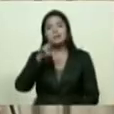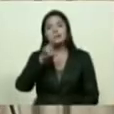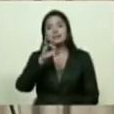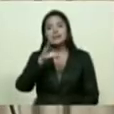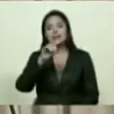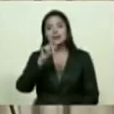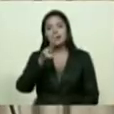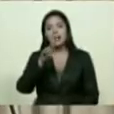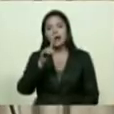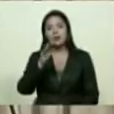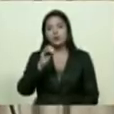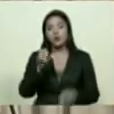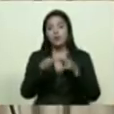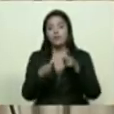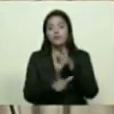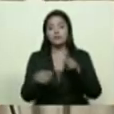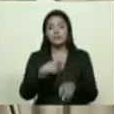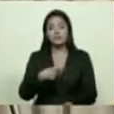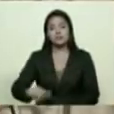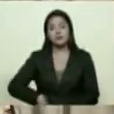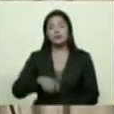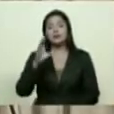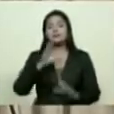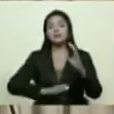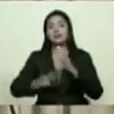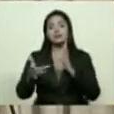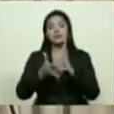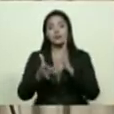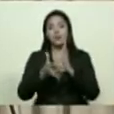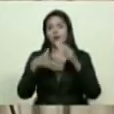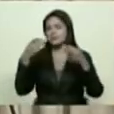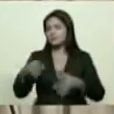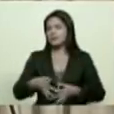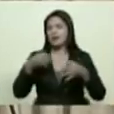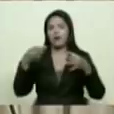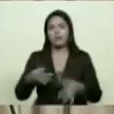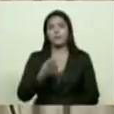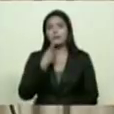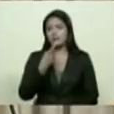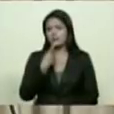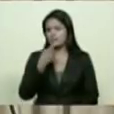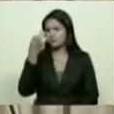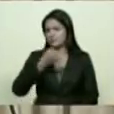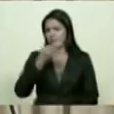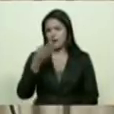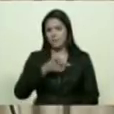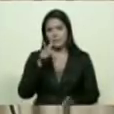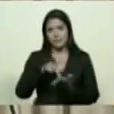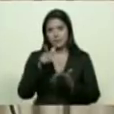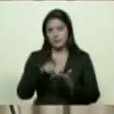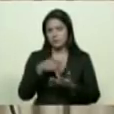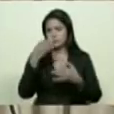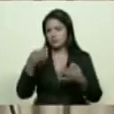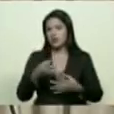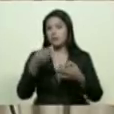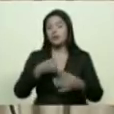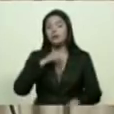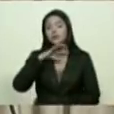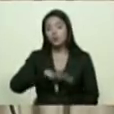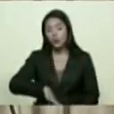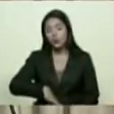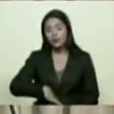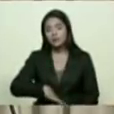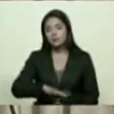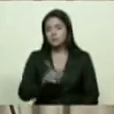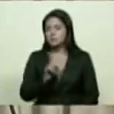Sánchez, vicepresidente de la Comisión de Ciencia y Tecnología, siempre lo dice en sus intervenciones, la historia